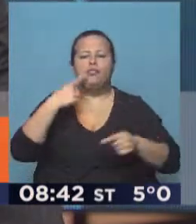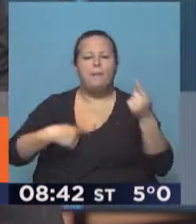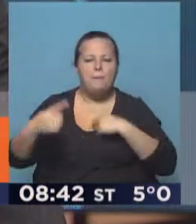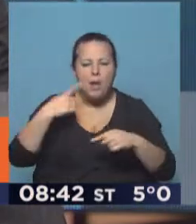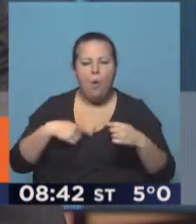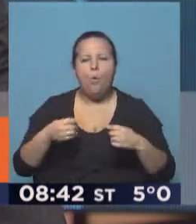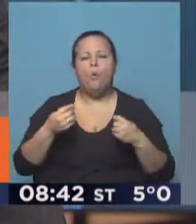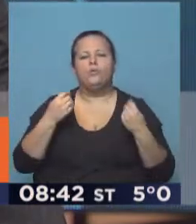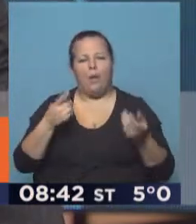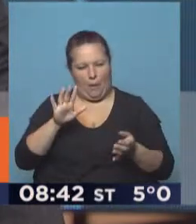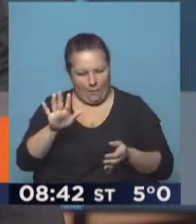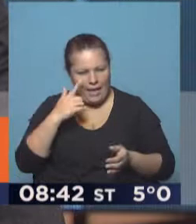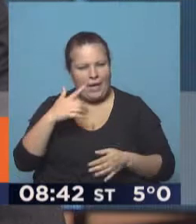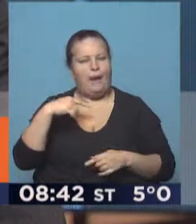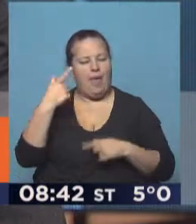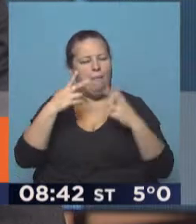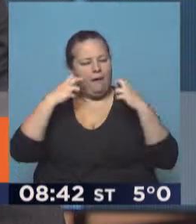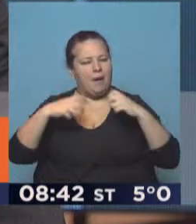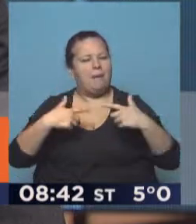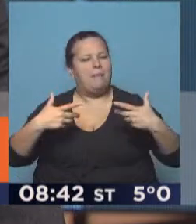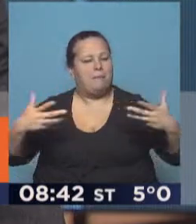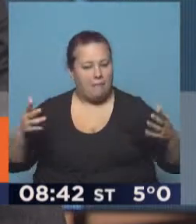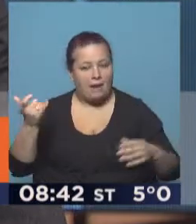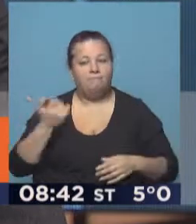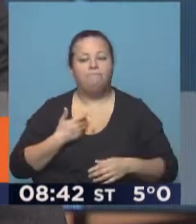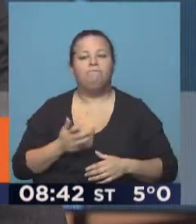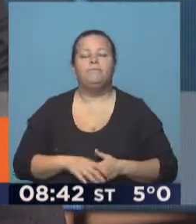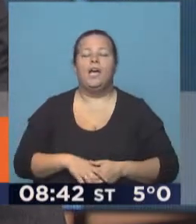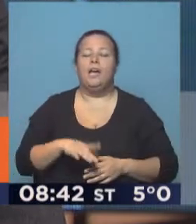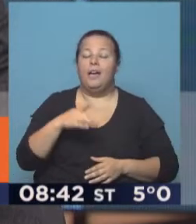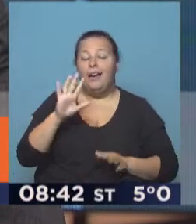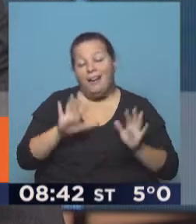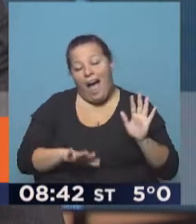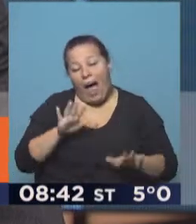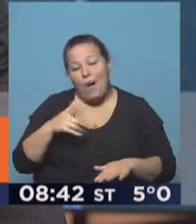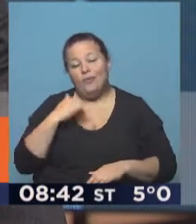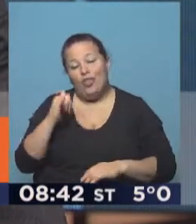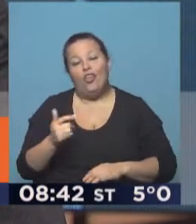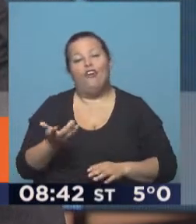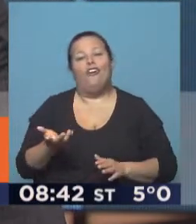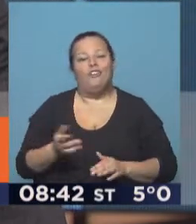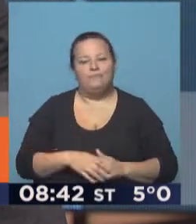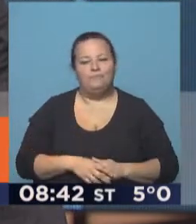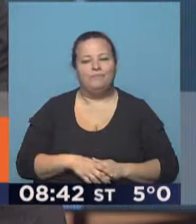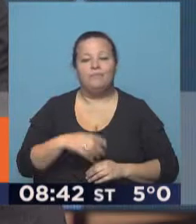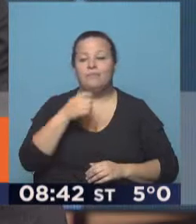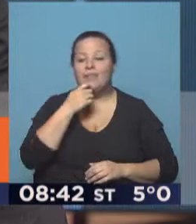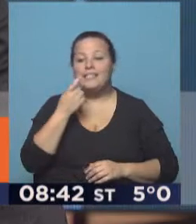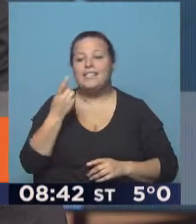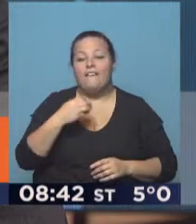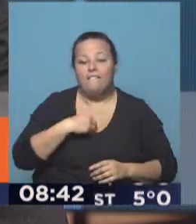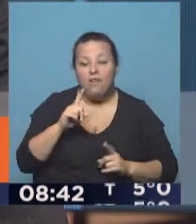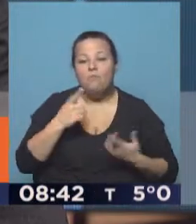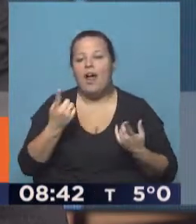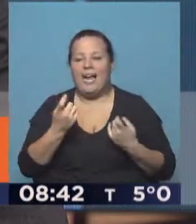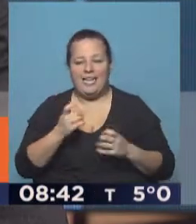preguntaba, yo decía, vas a ver que se van a empezar a investigar más cosas. Y quizás a veces, como yo digo, si no es por virtud, quizás